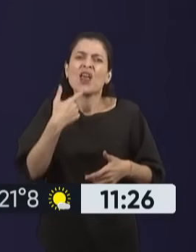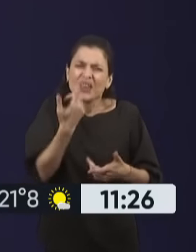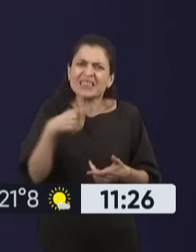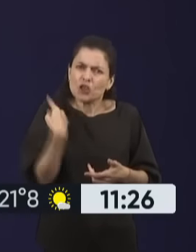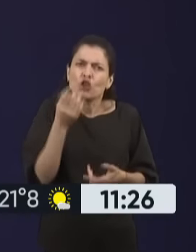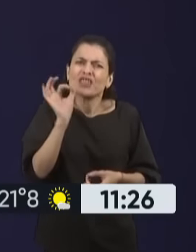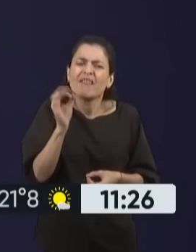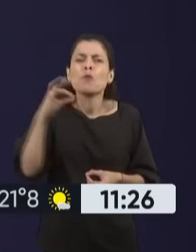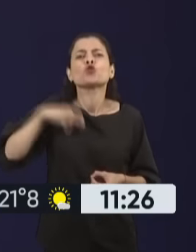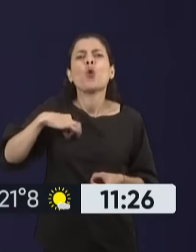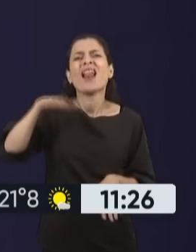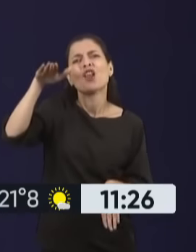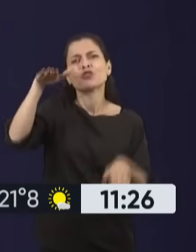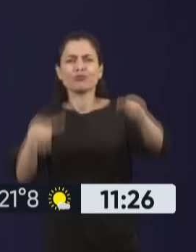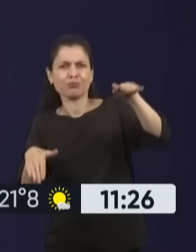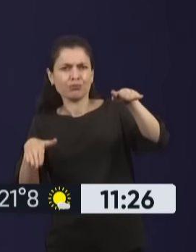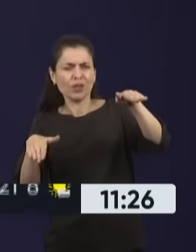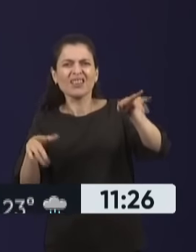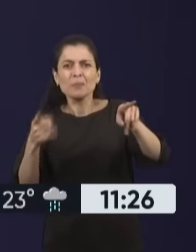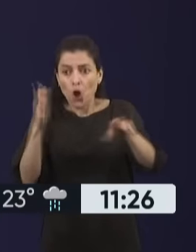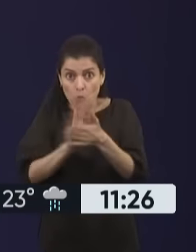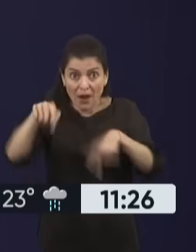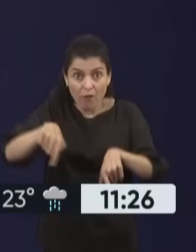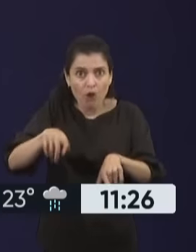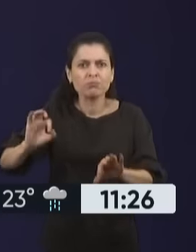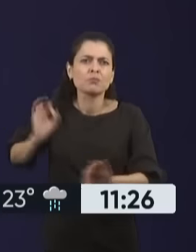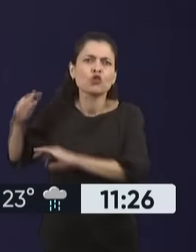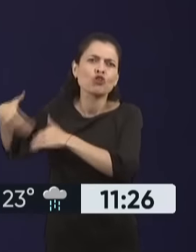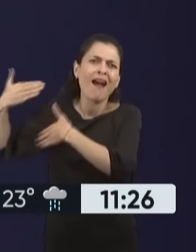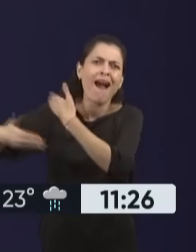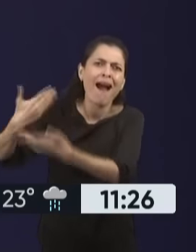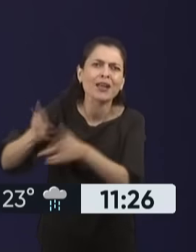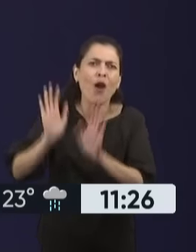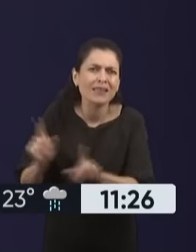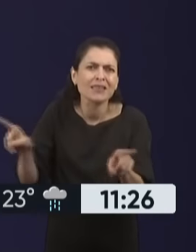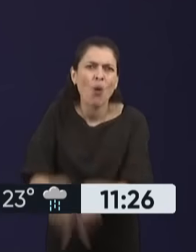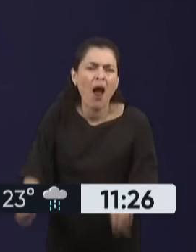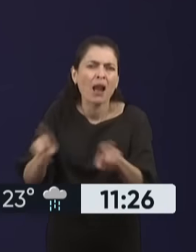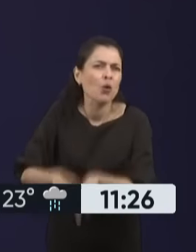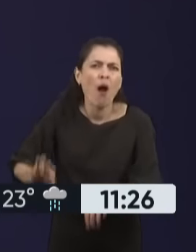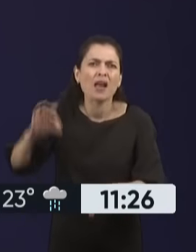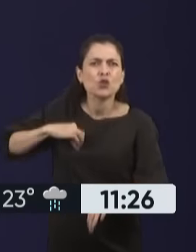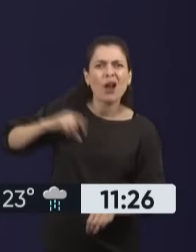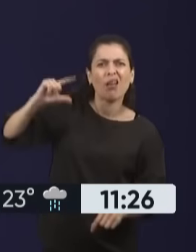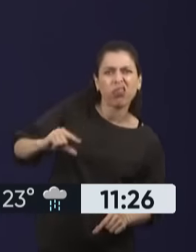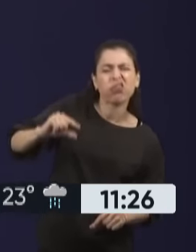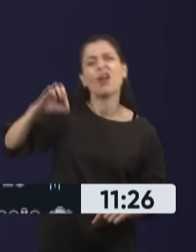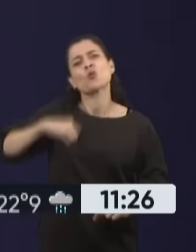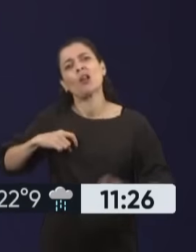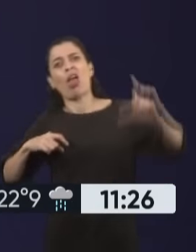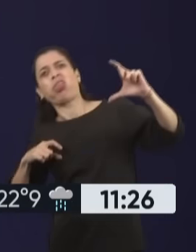sí hace décadas en Argentina no décadas no es no estoy explicando nada digamos estoy